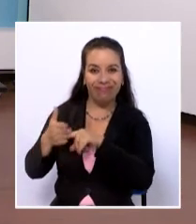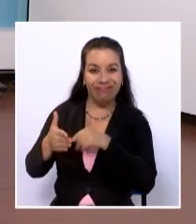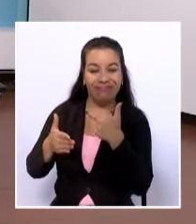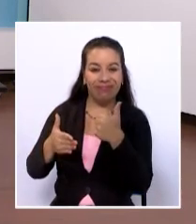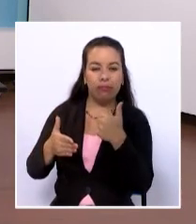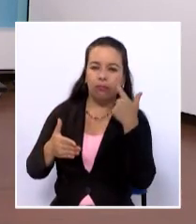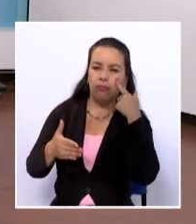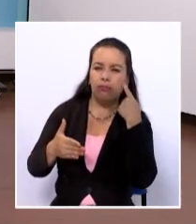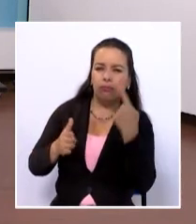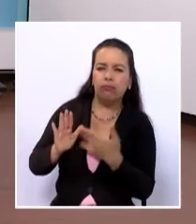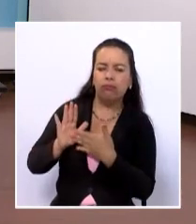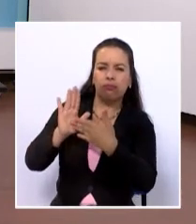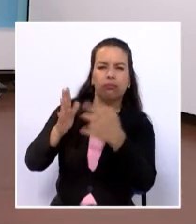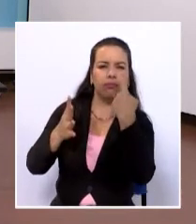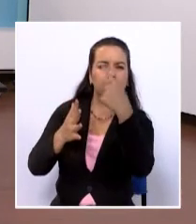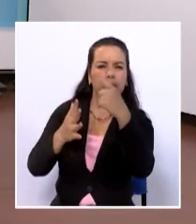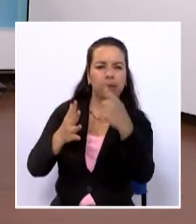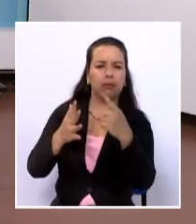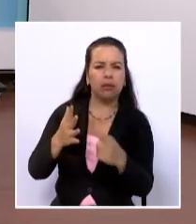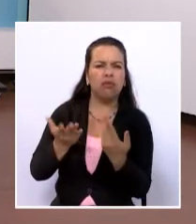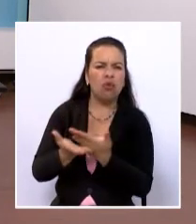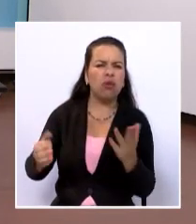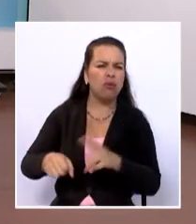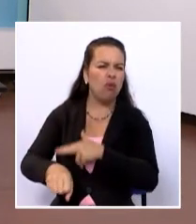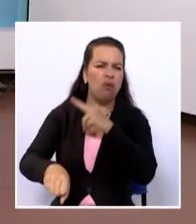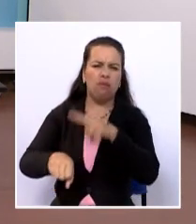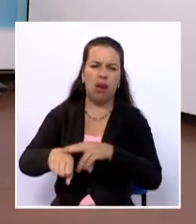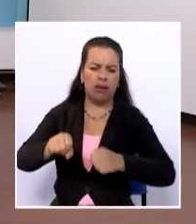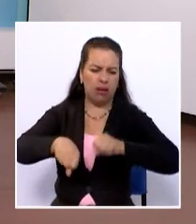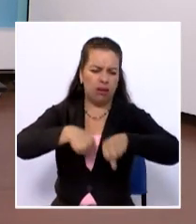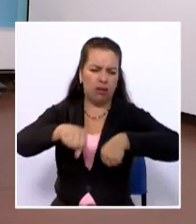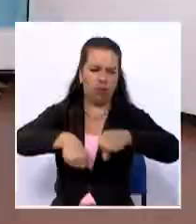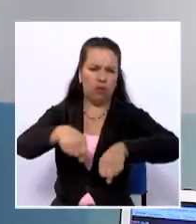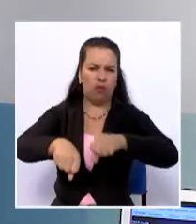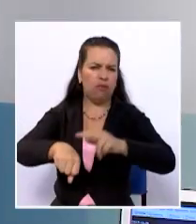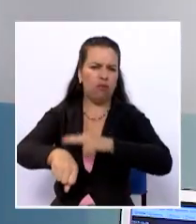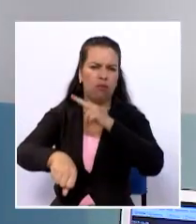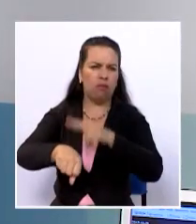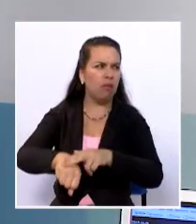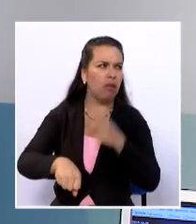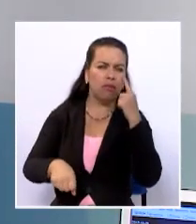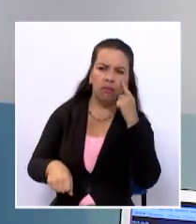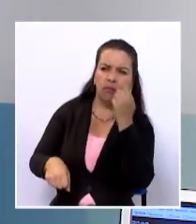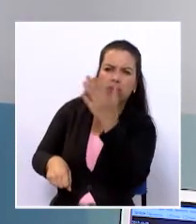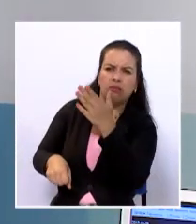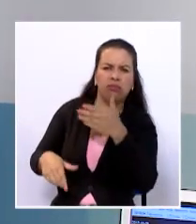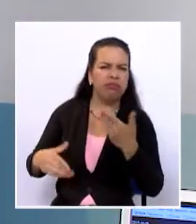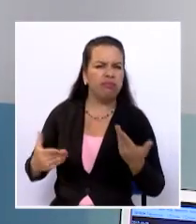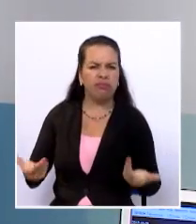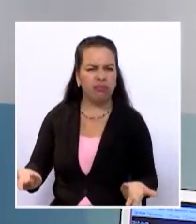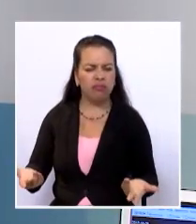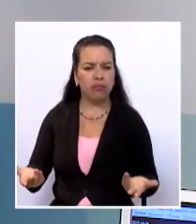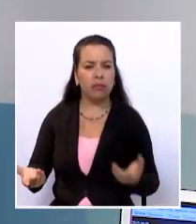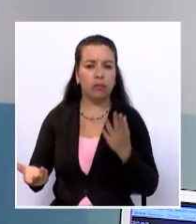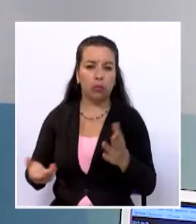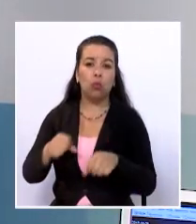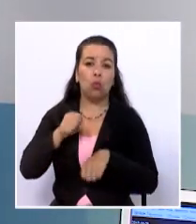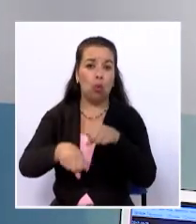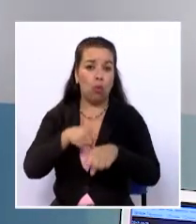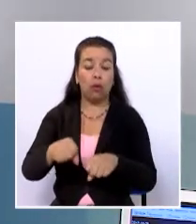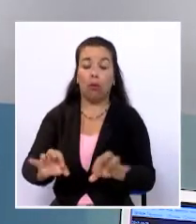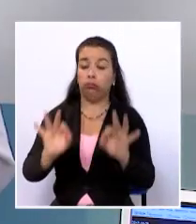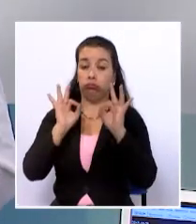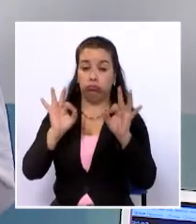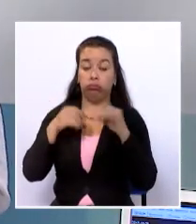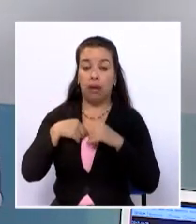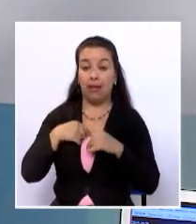quiero mostrarle los componentes normales de la rodilla o sea cómo vamos a de la rodilla antes como es un hombre que tiene una rodilla sana